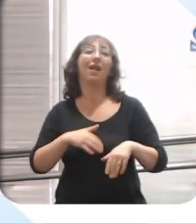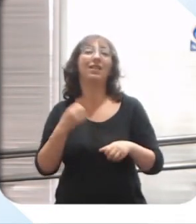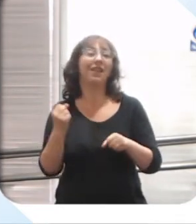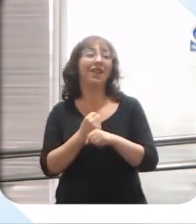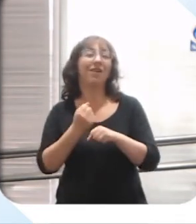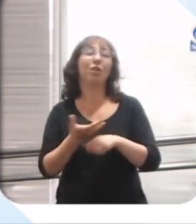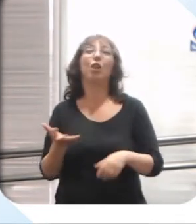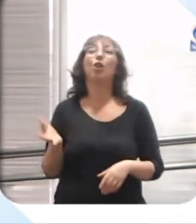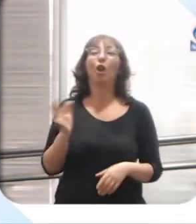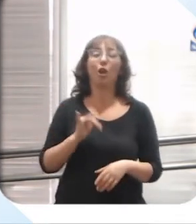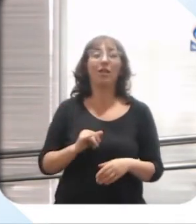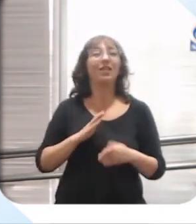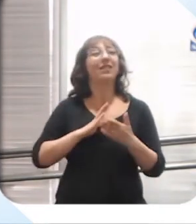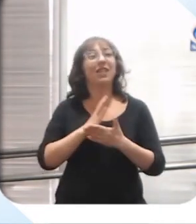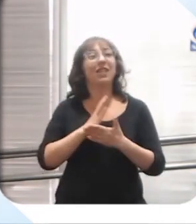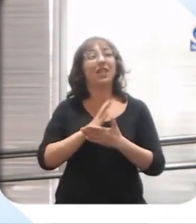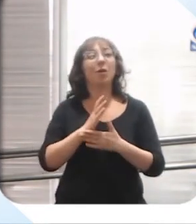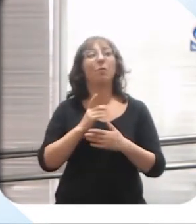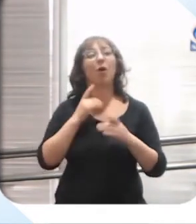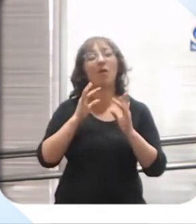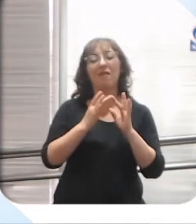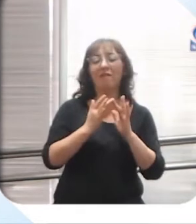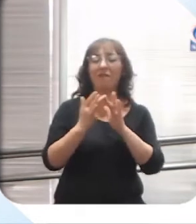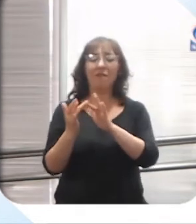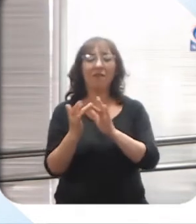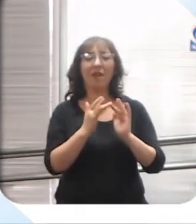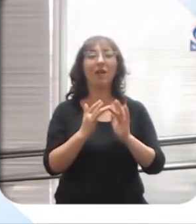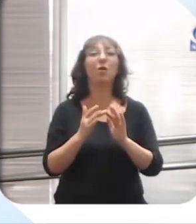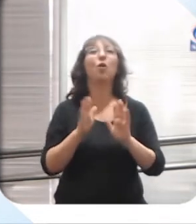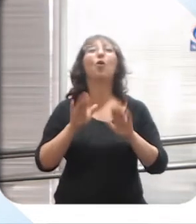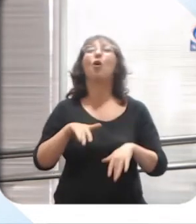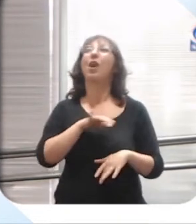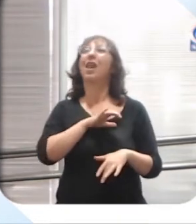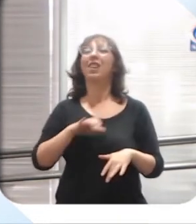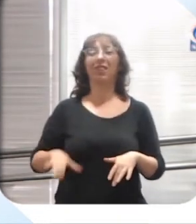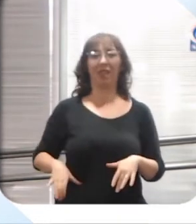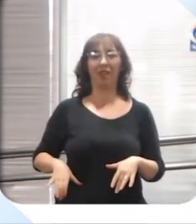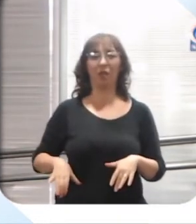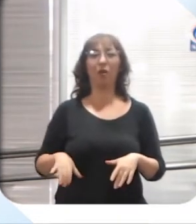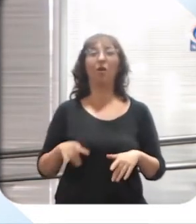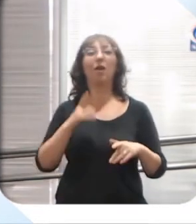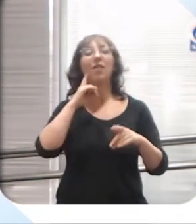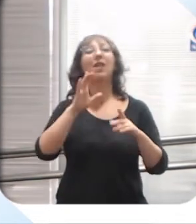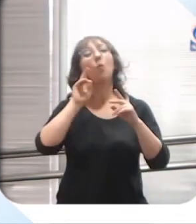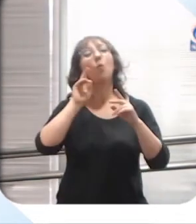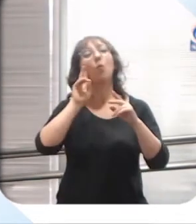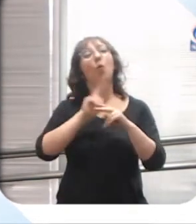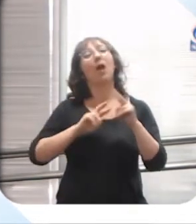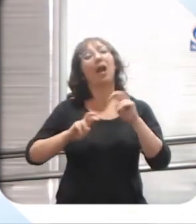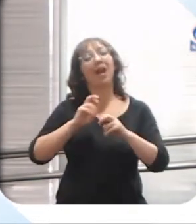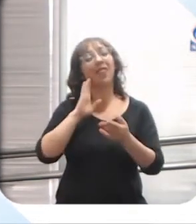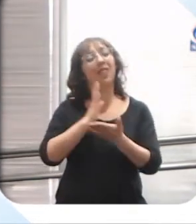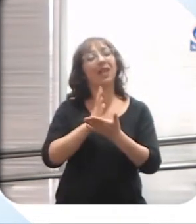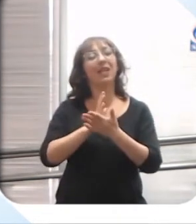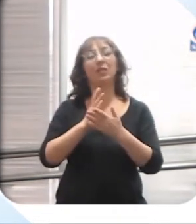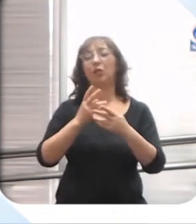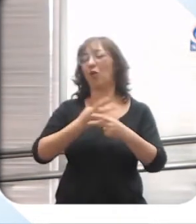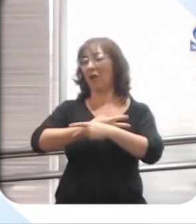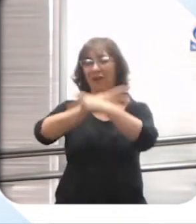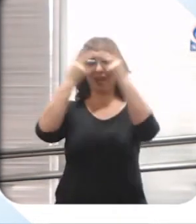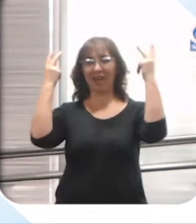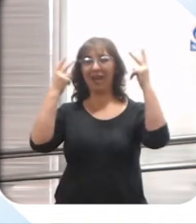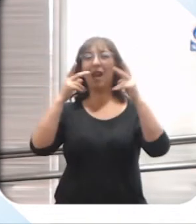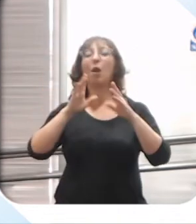día a día, es que siempre tratamos de vincularnos con el Estado, como tratar de universalizar los derechos que lleguen a todas las